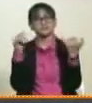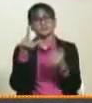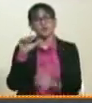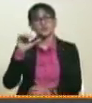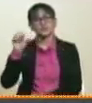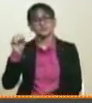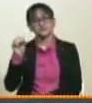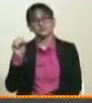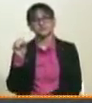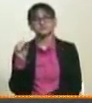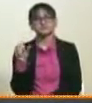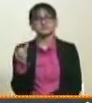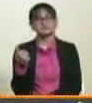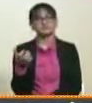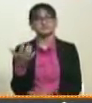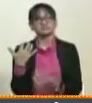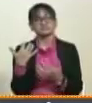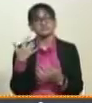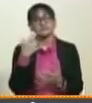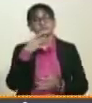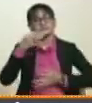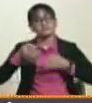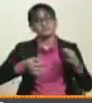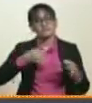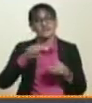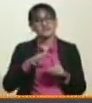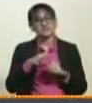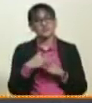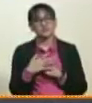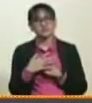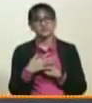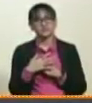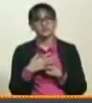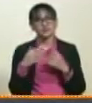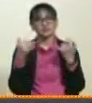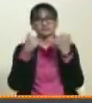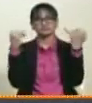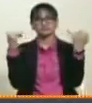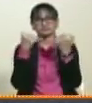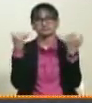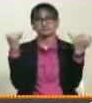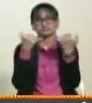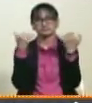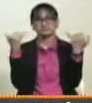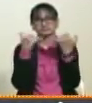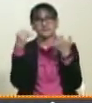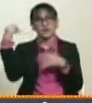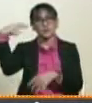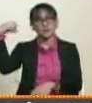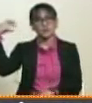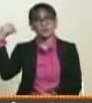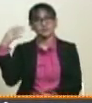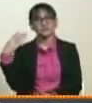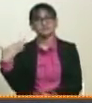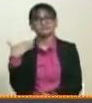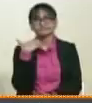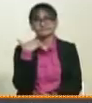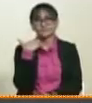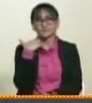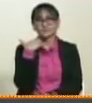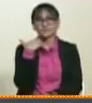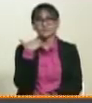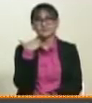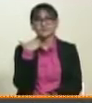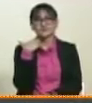quien se encuentra ofreciendo un balance acerca de la situación de la energía eléctrica debido a unas afectaciones que ha